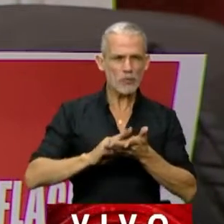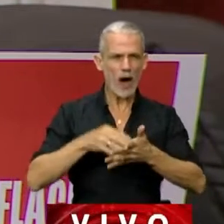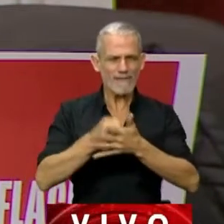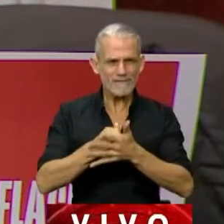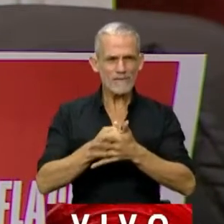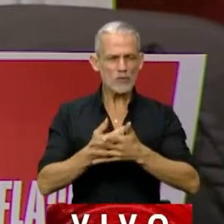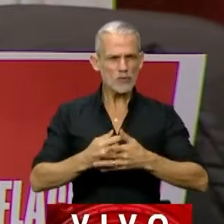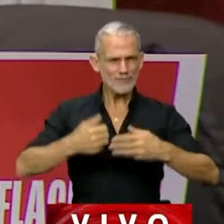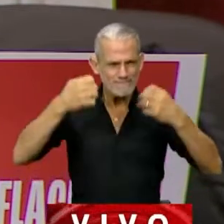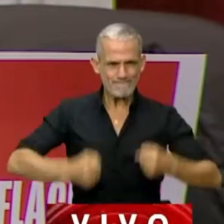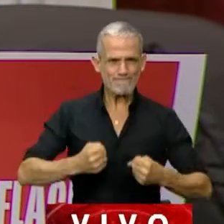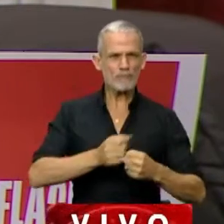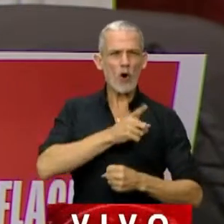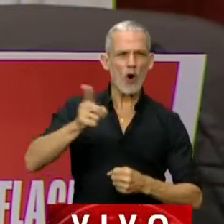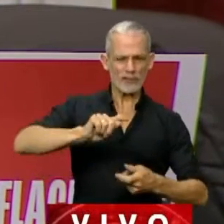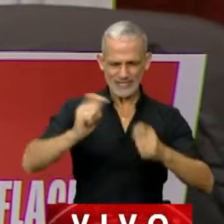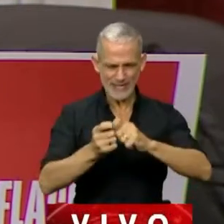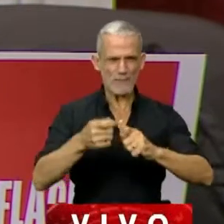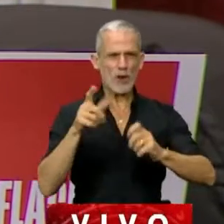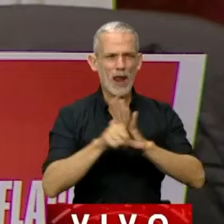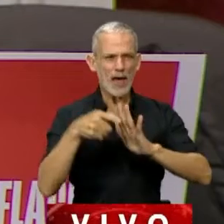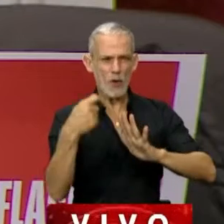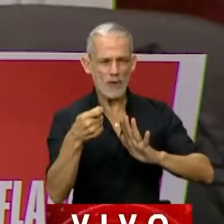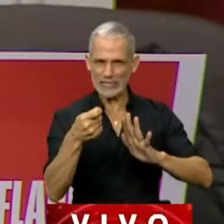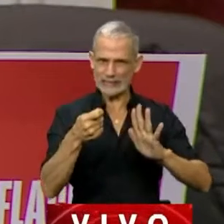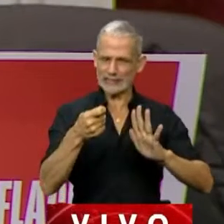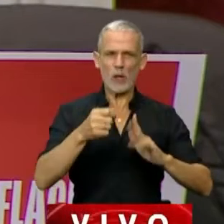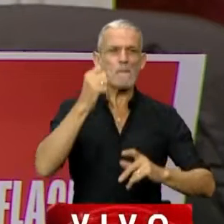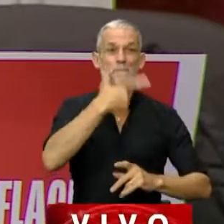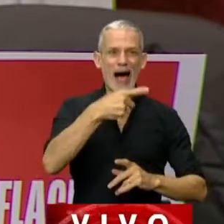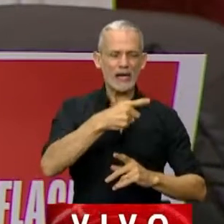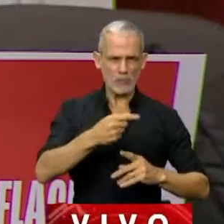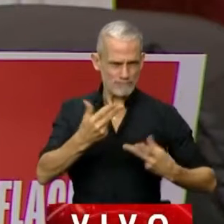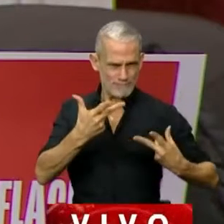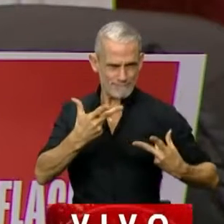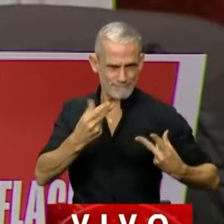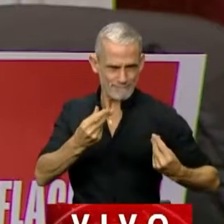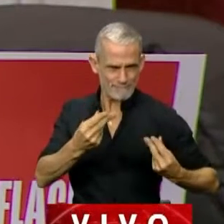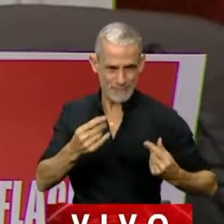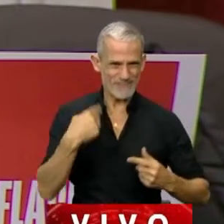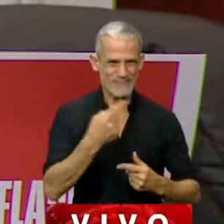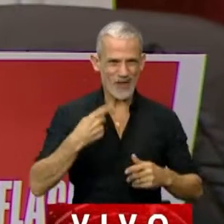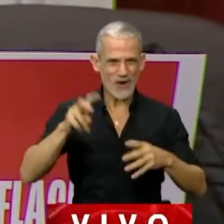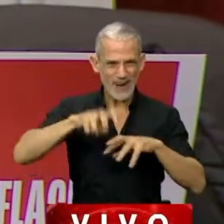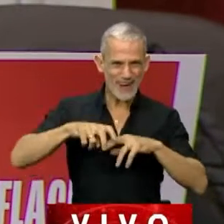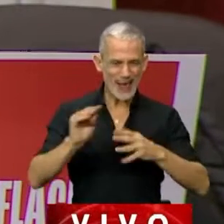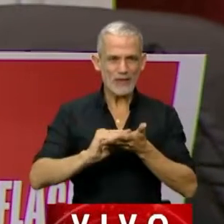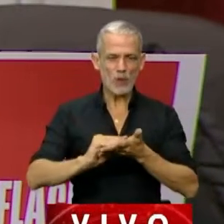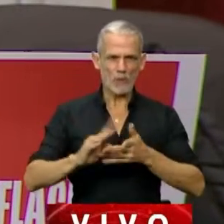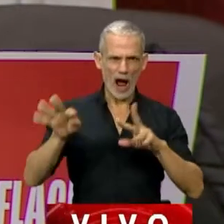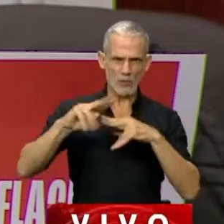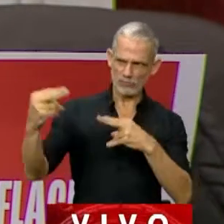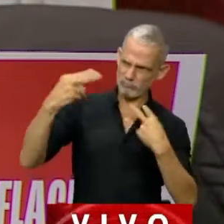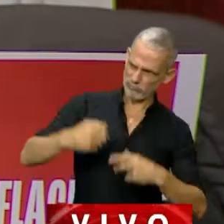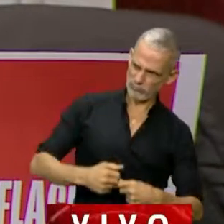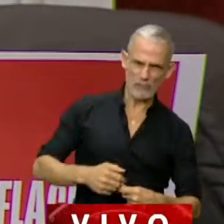luchamos y nos empeñamos contra la reforma jubilatoria del macrismo, había algunos que azorados